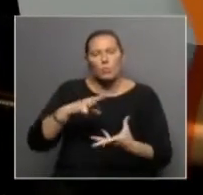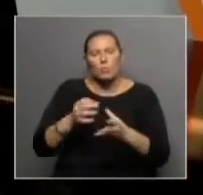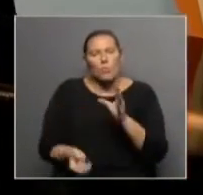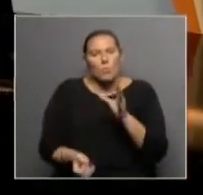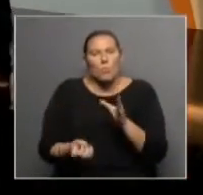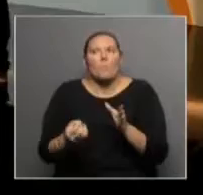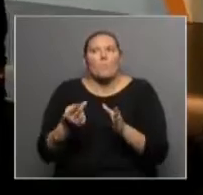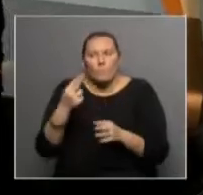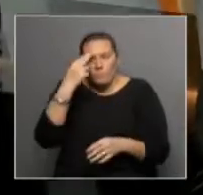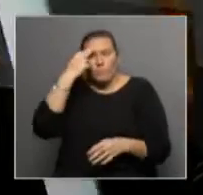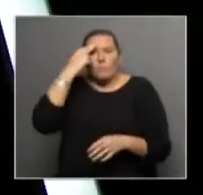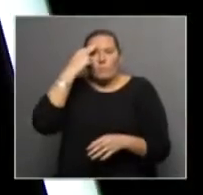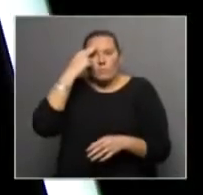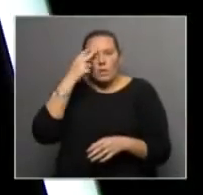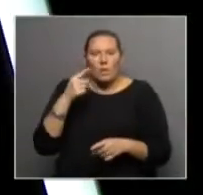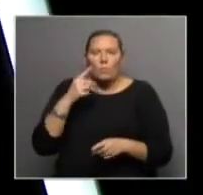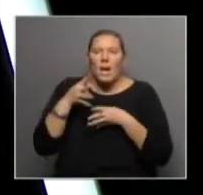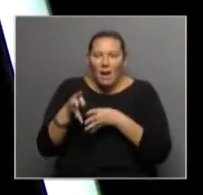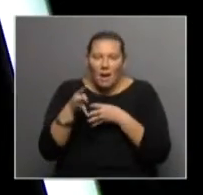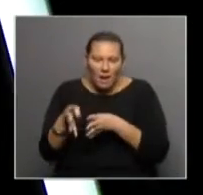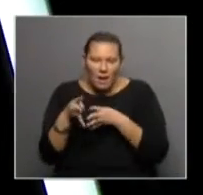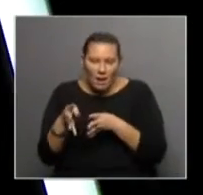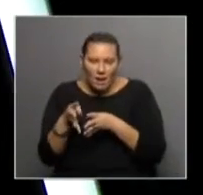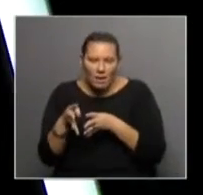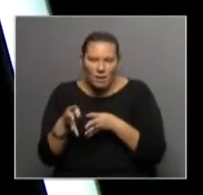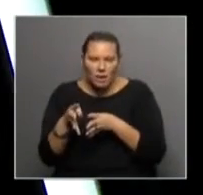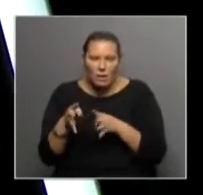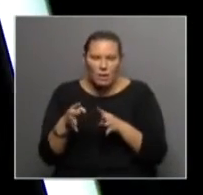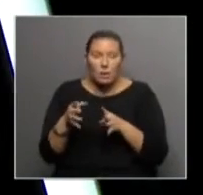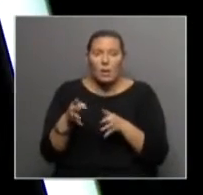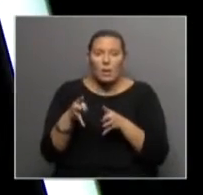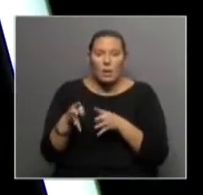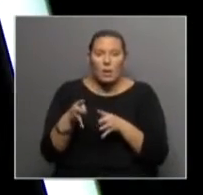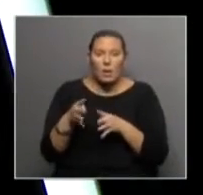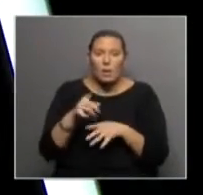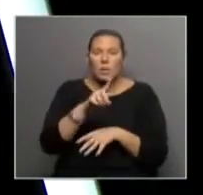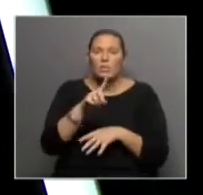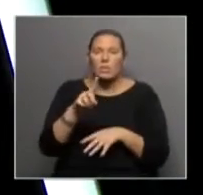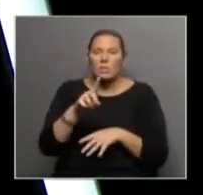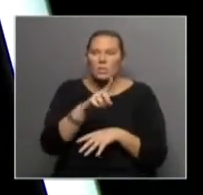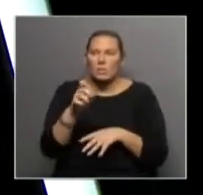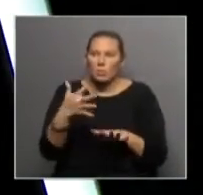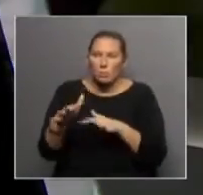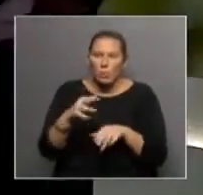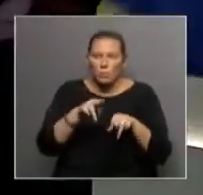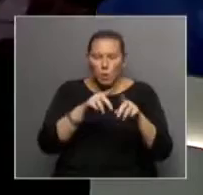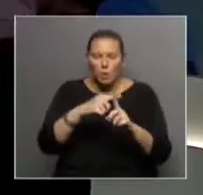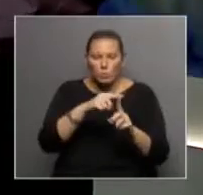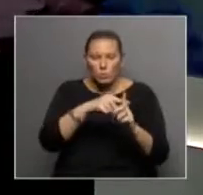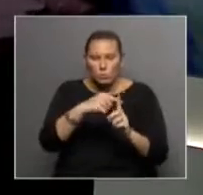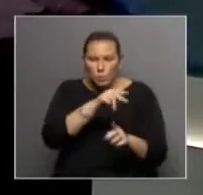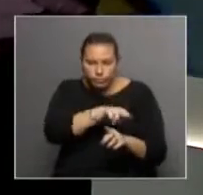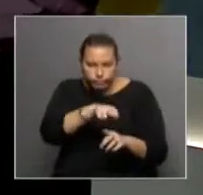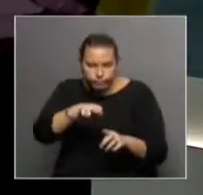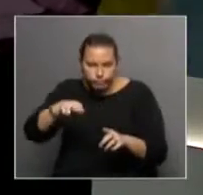bueno, tratándose de una guerra en la cual había quedado como saldo ese 100 y poco de tumbas de soldados,